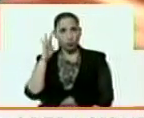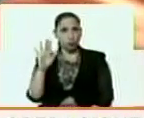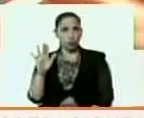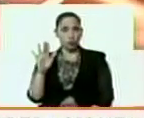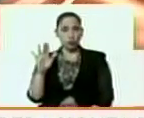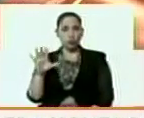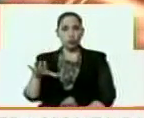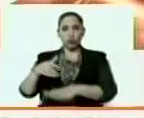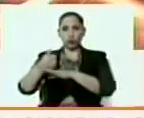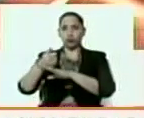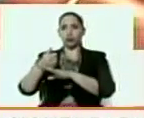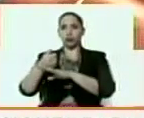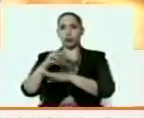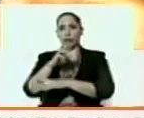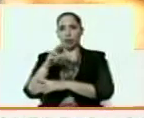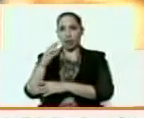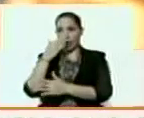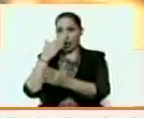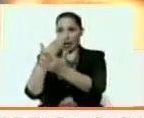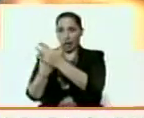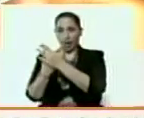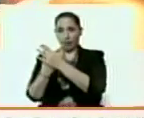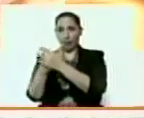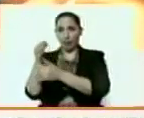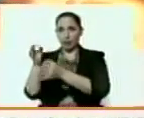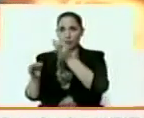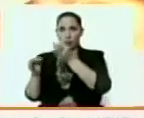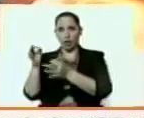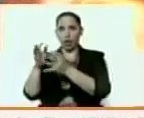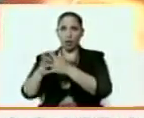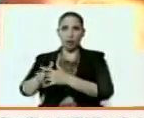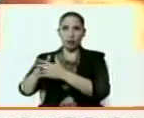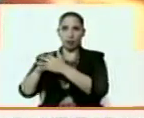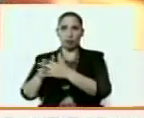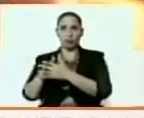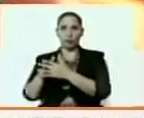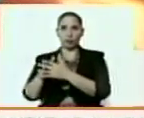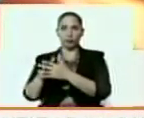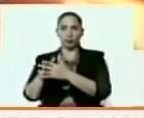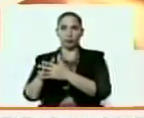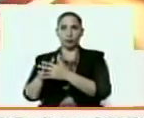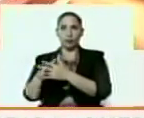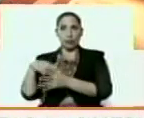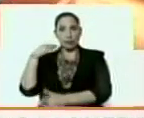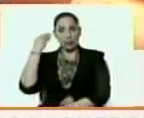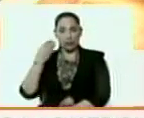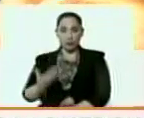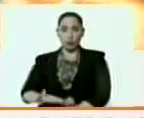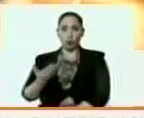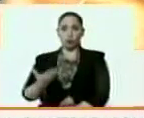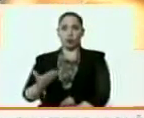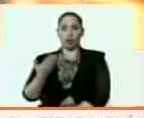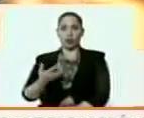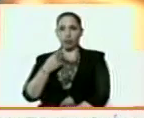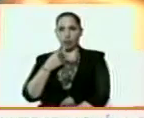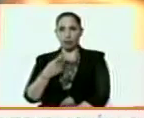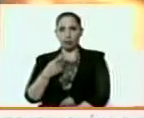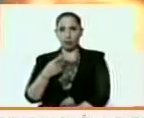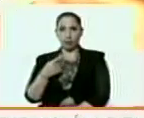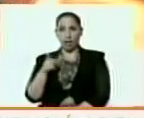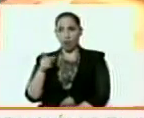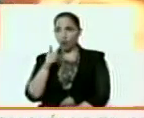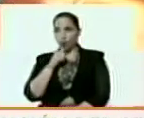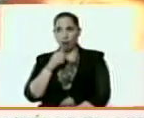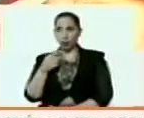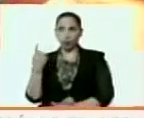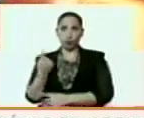procurador de la República ante esos tribunales en el exterior, yo creo que es muy importante señalar que él no está solo. O sea, quiero